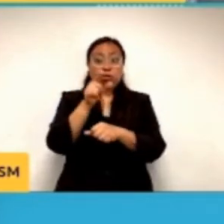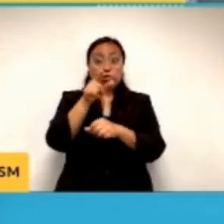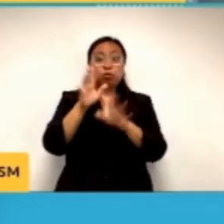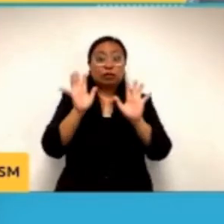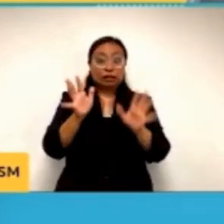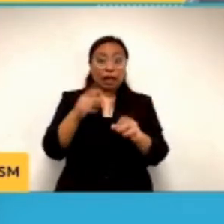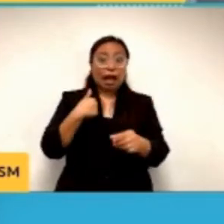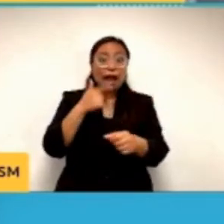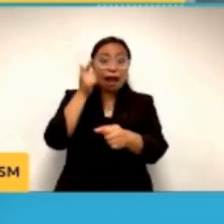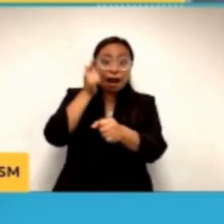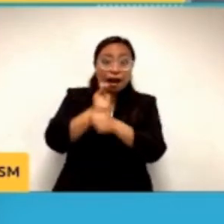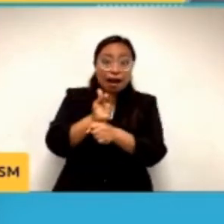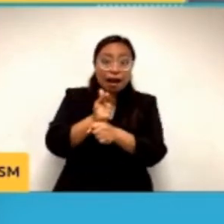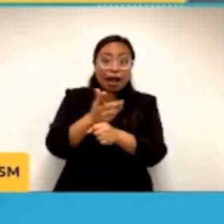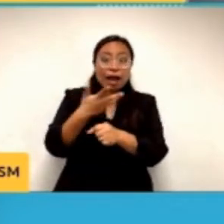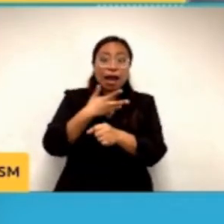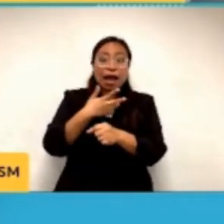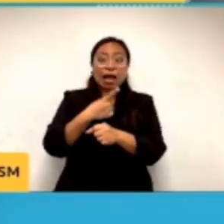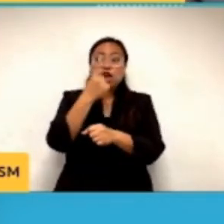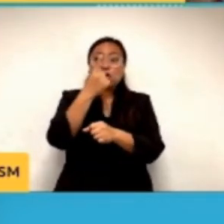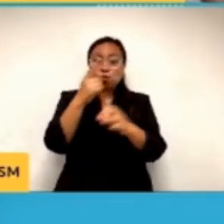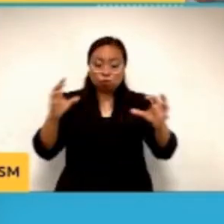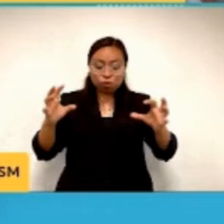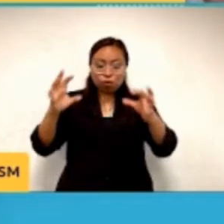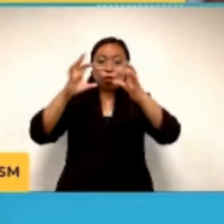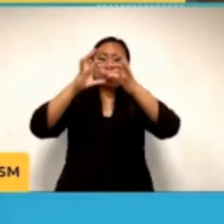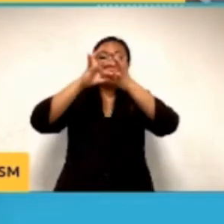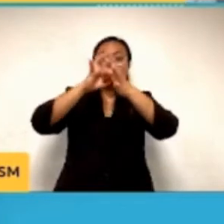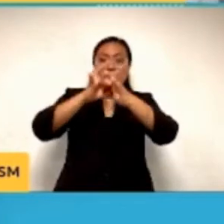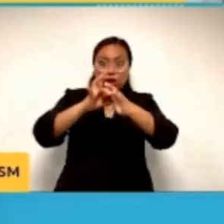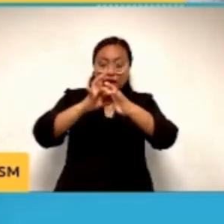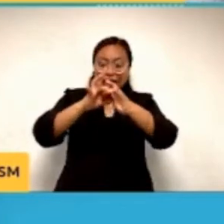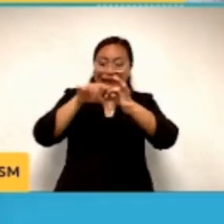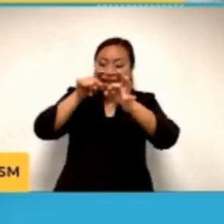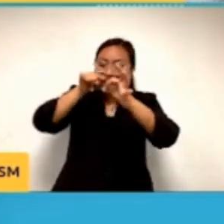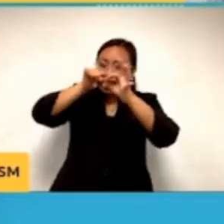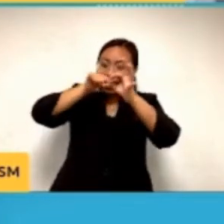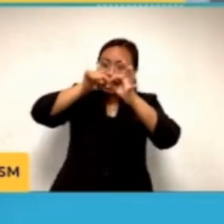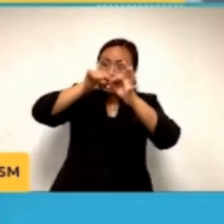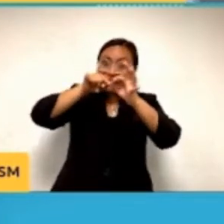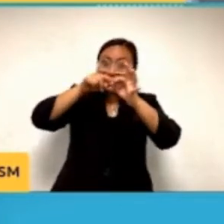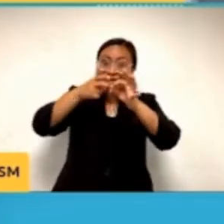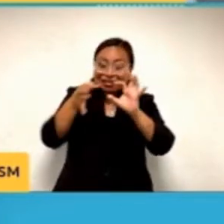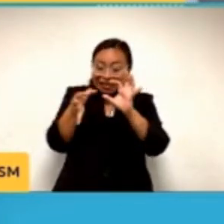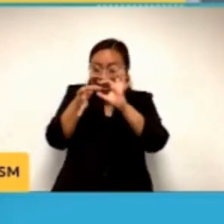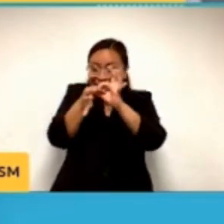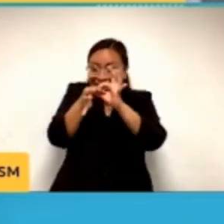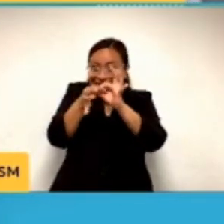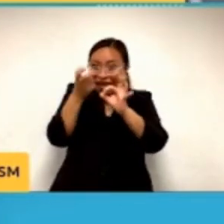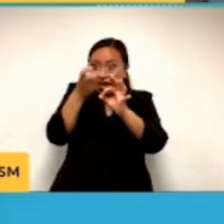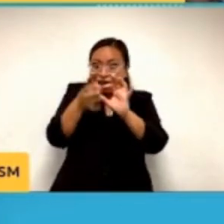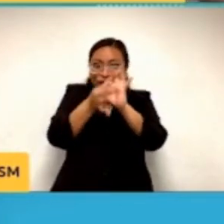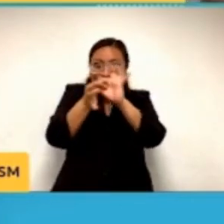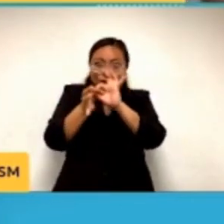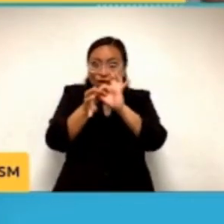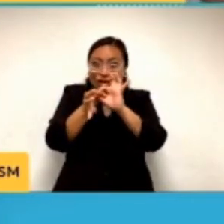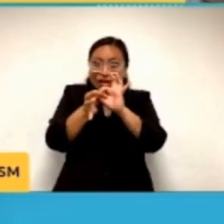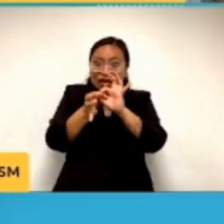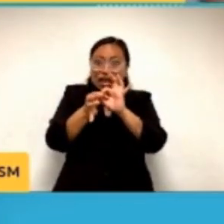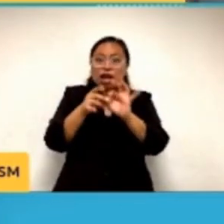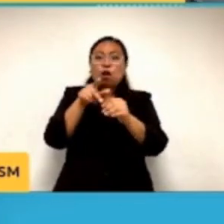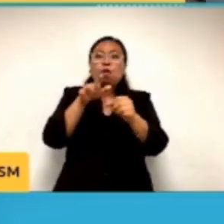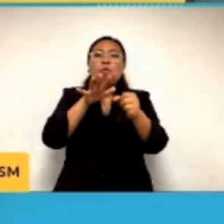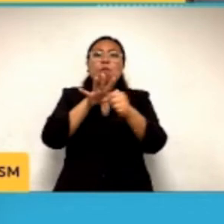encuentras ese punto en el que se interseccionan ambas, esos temas que a ti te interesan y las prioridades de tu